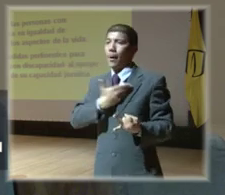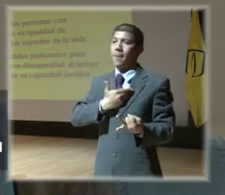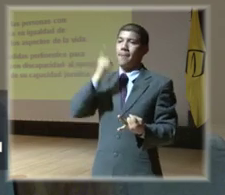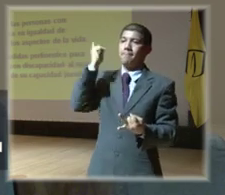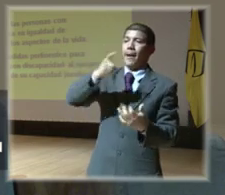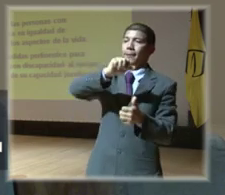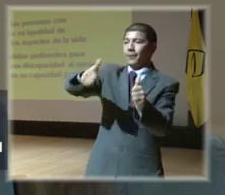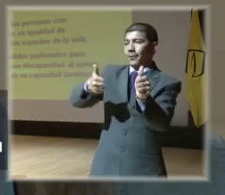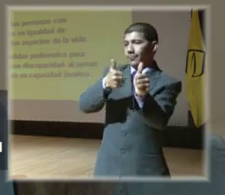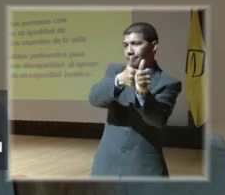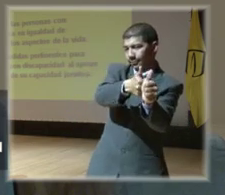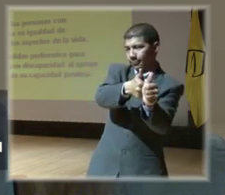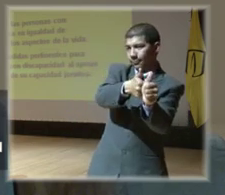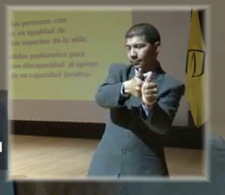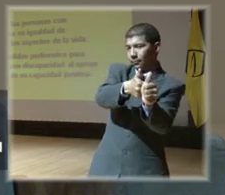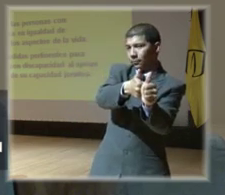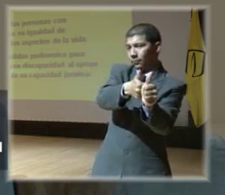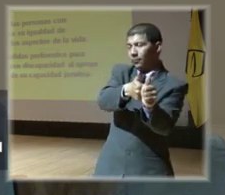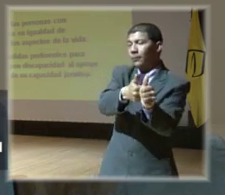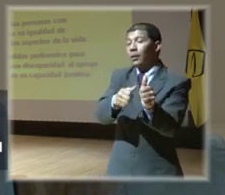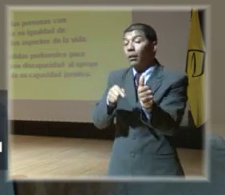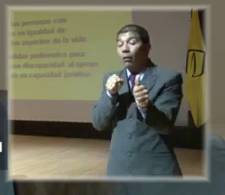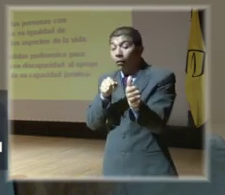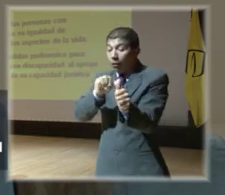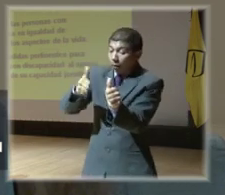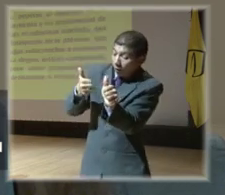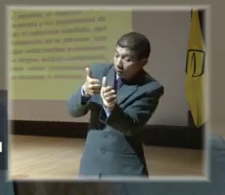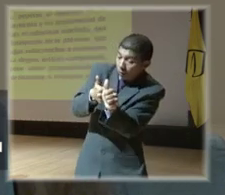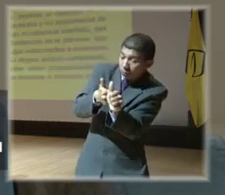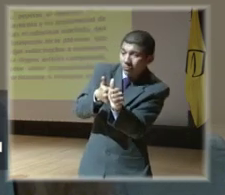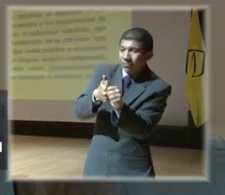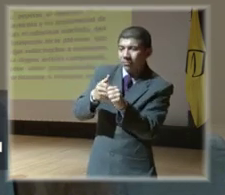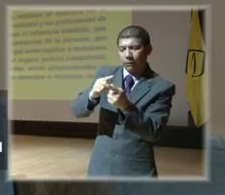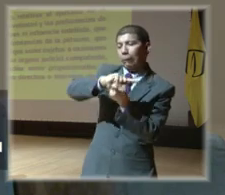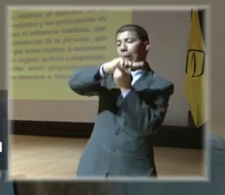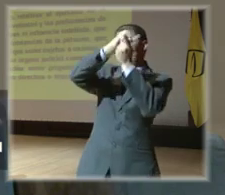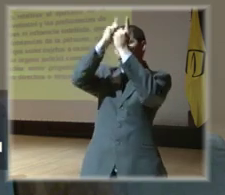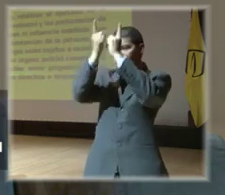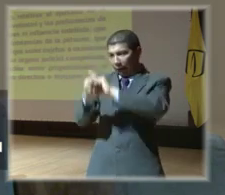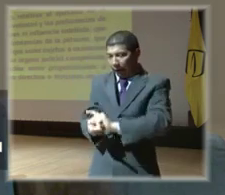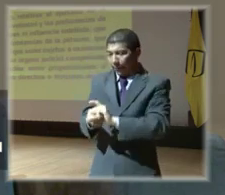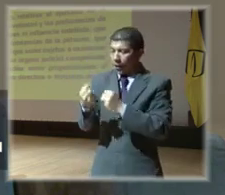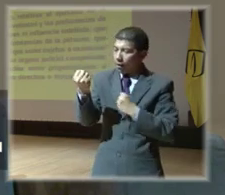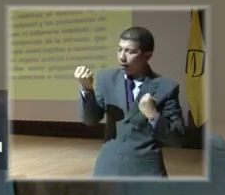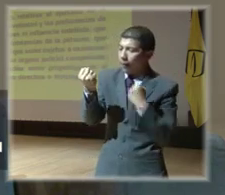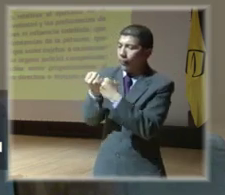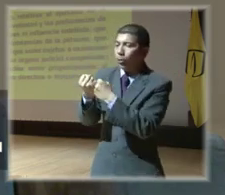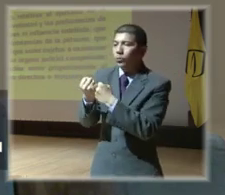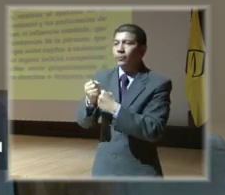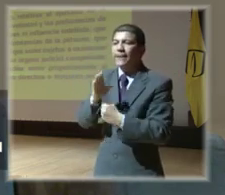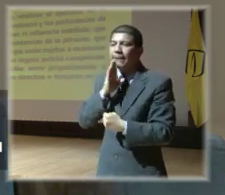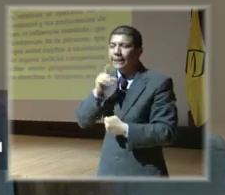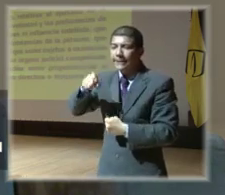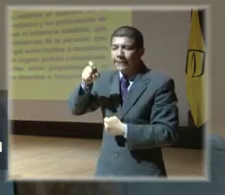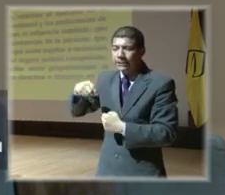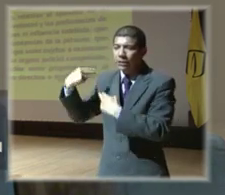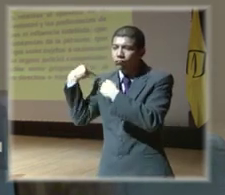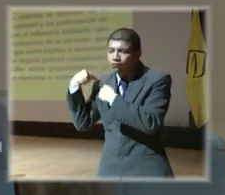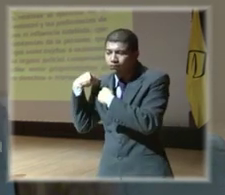la conteste? A la misma madre o al mismo padre, porque ya la persona que va a ser declarada interdicta se la presume incapaz de contestar una